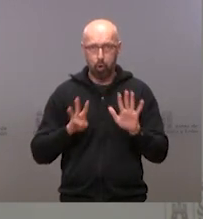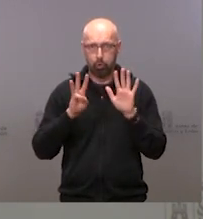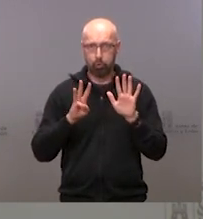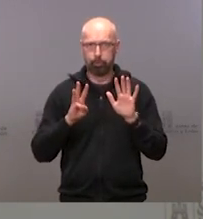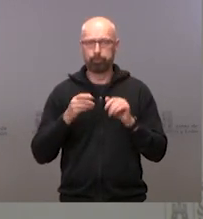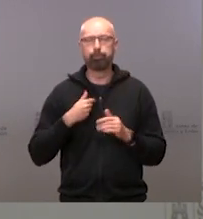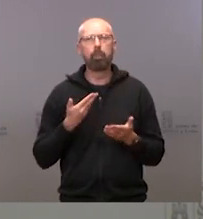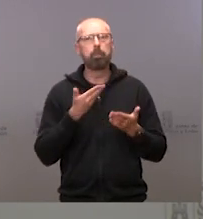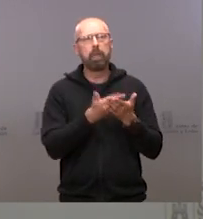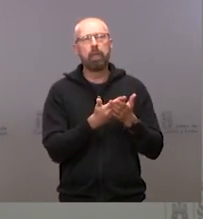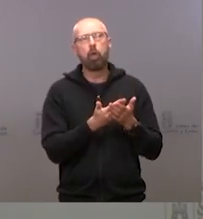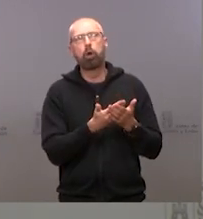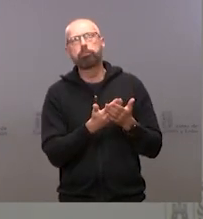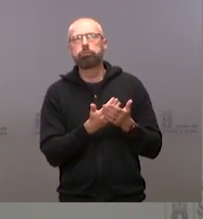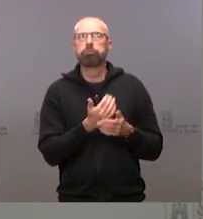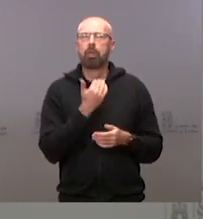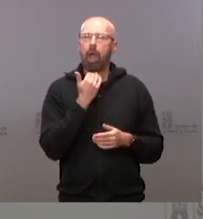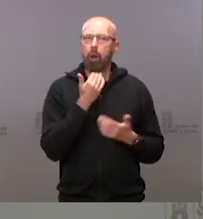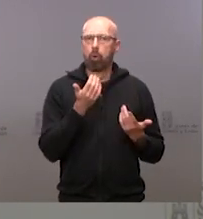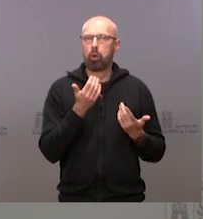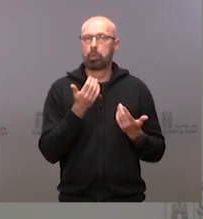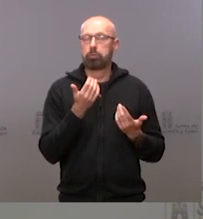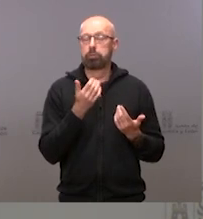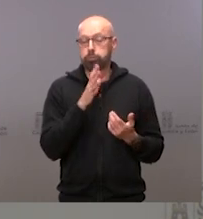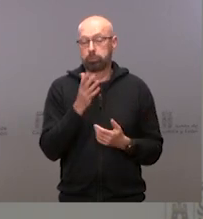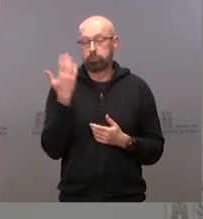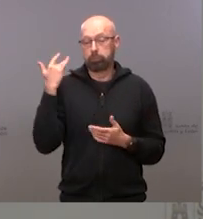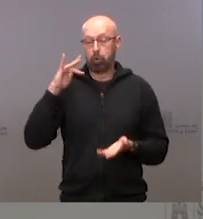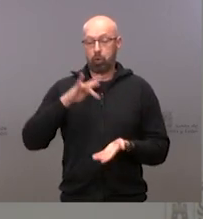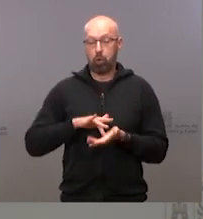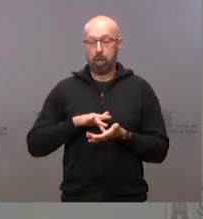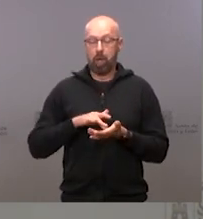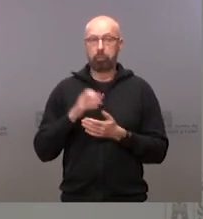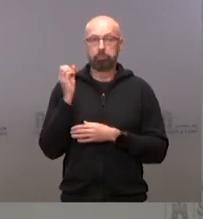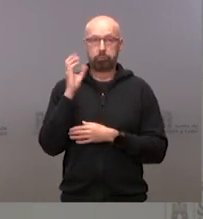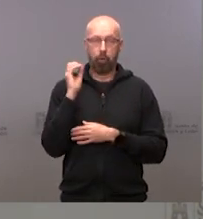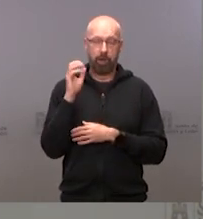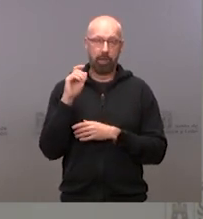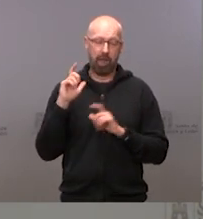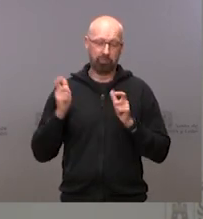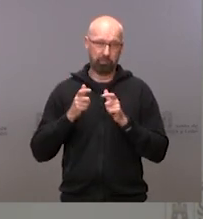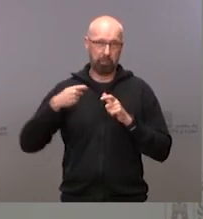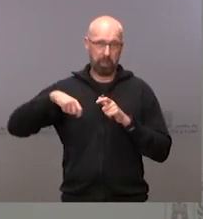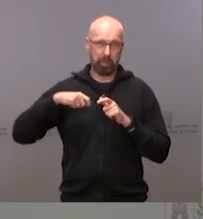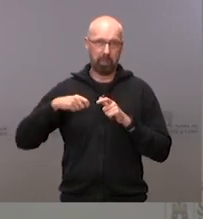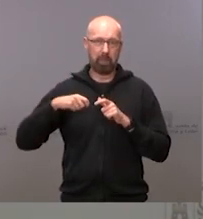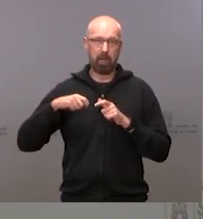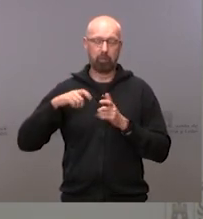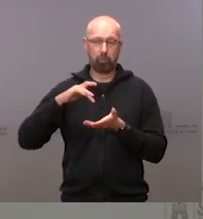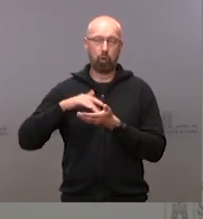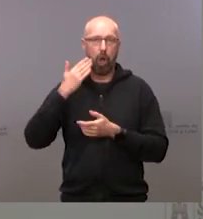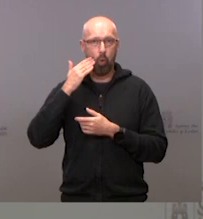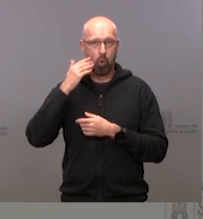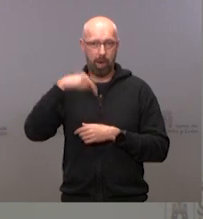algo que bueno cuando se celebró la conferencia de presidentes en el mes de julio en la ciudad de salamanca